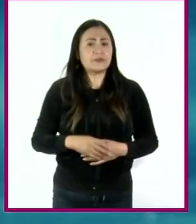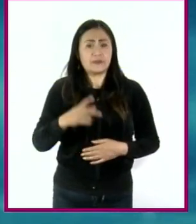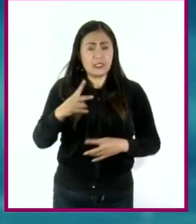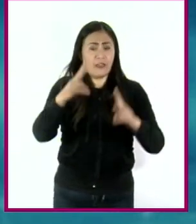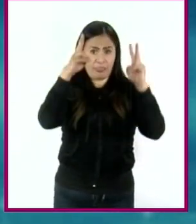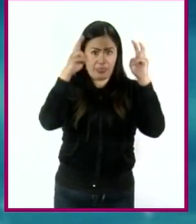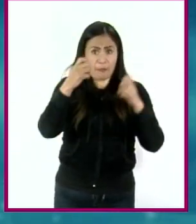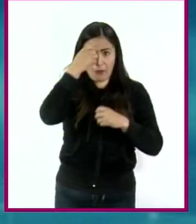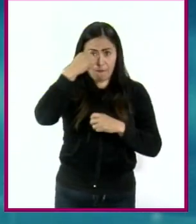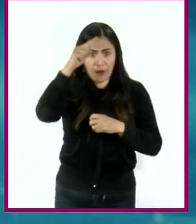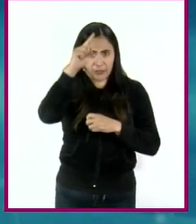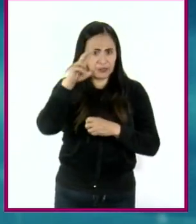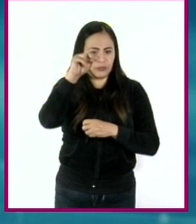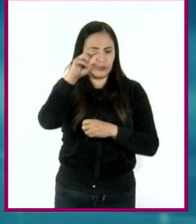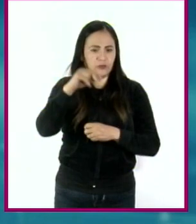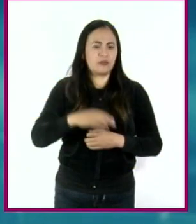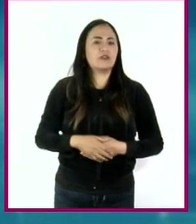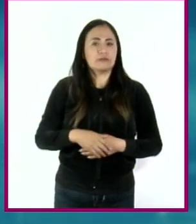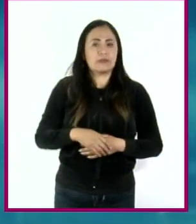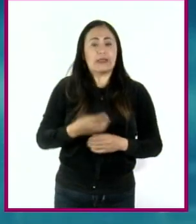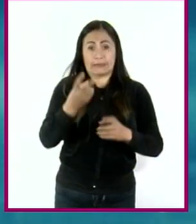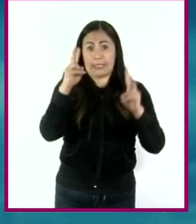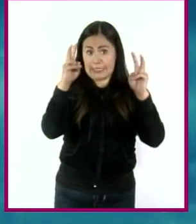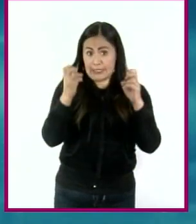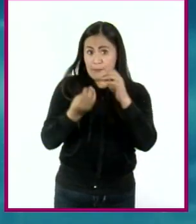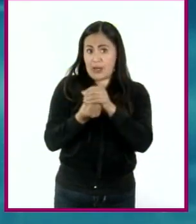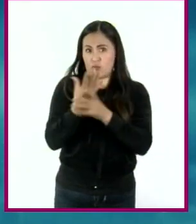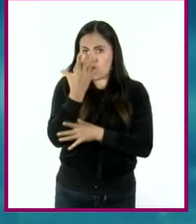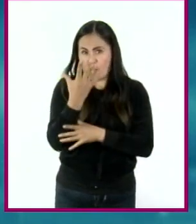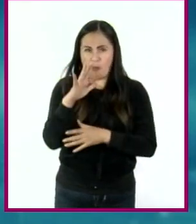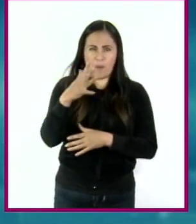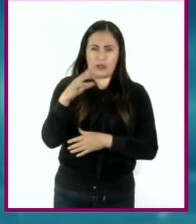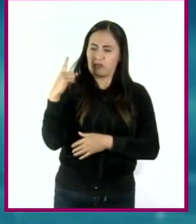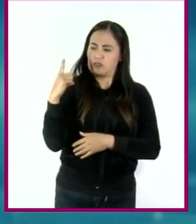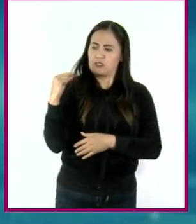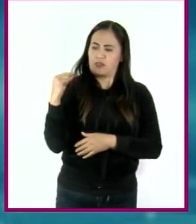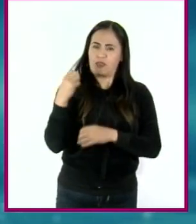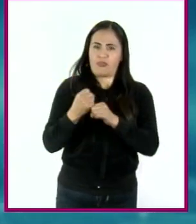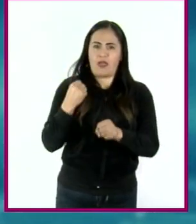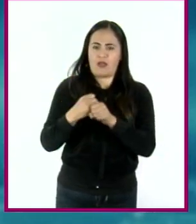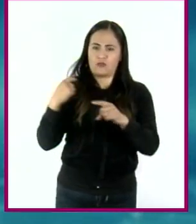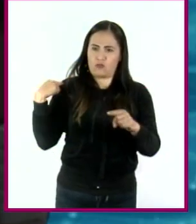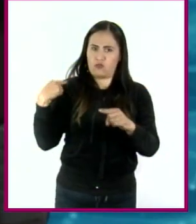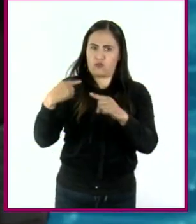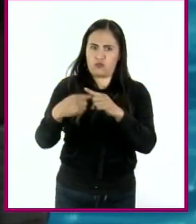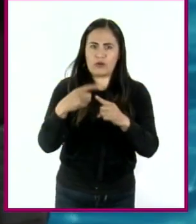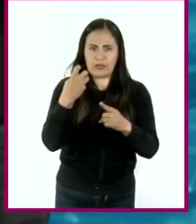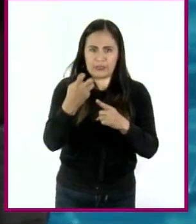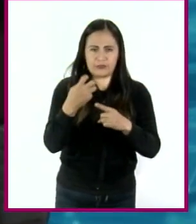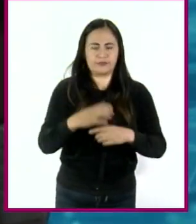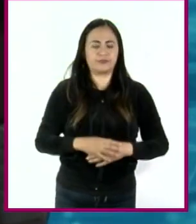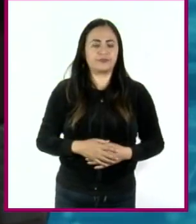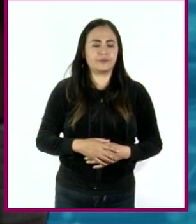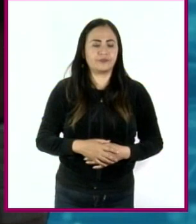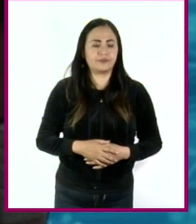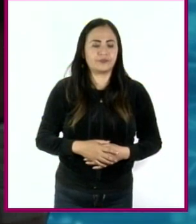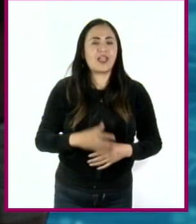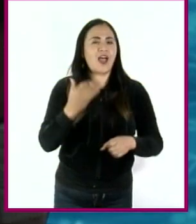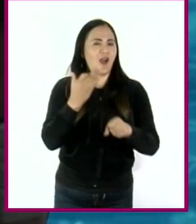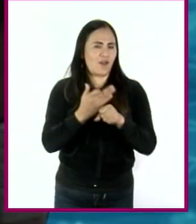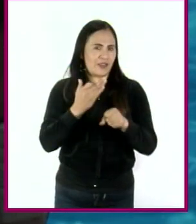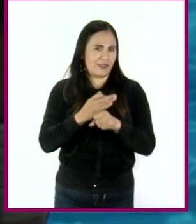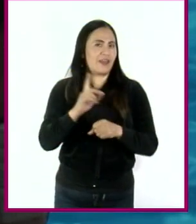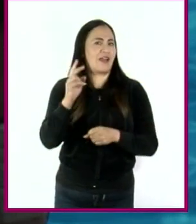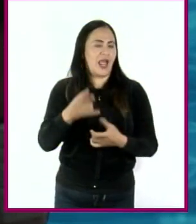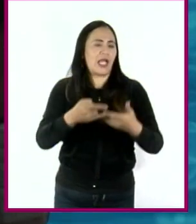fácil. Incluso es bastante nuevo. Tiene unos 70 años de existir como disciplina. ¿Qué te parece si conocemos un poco